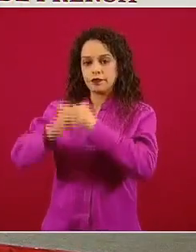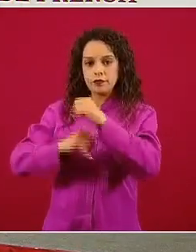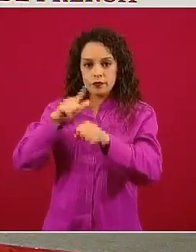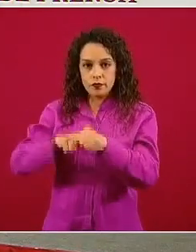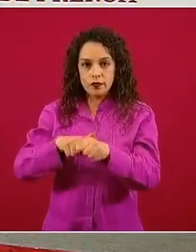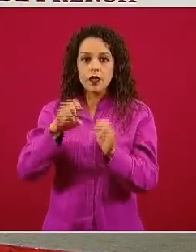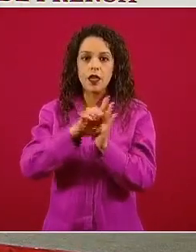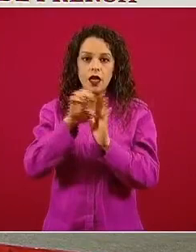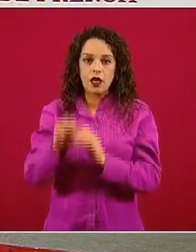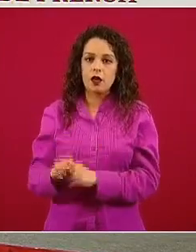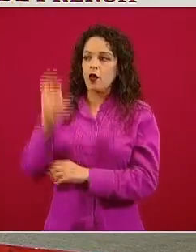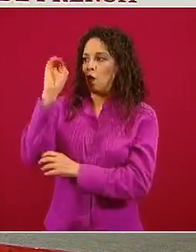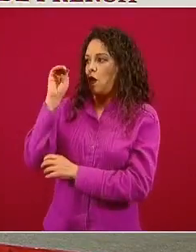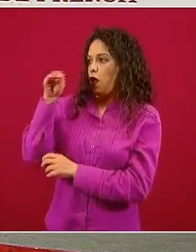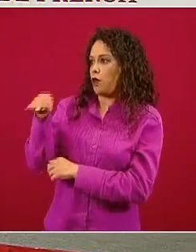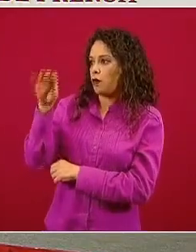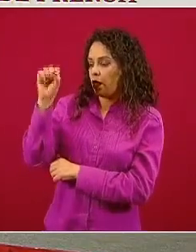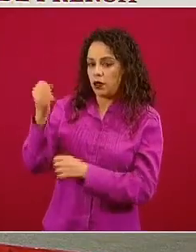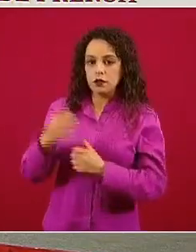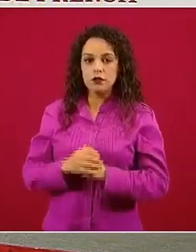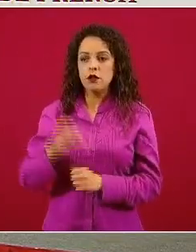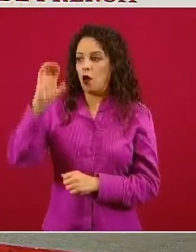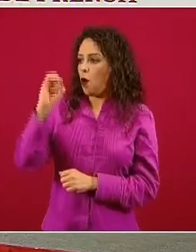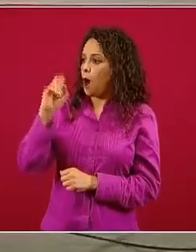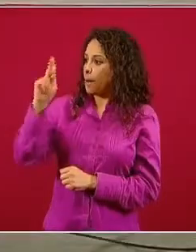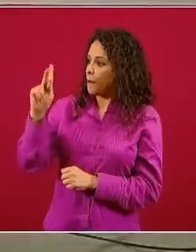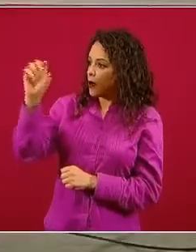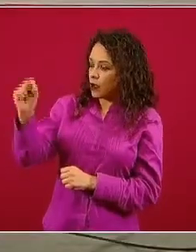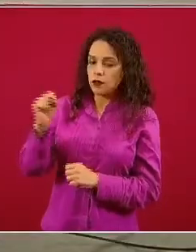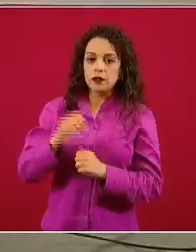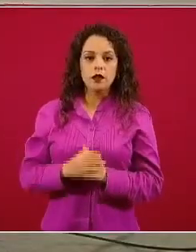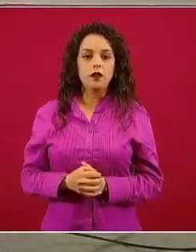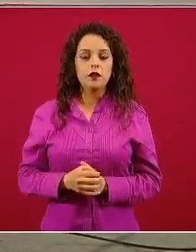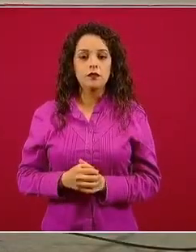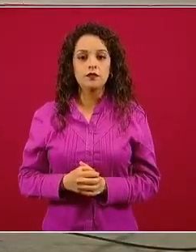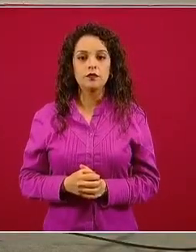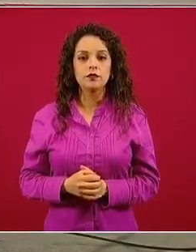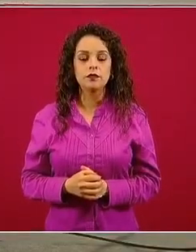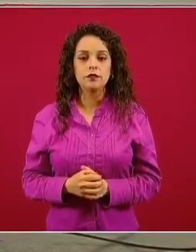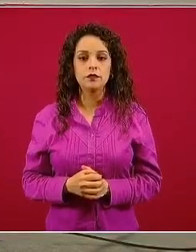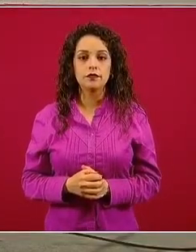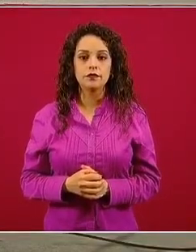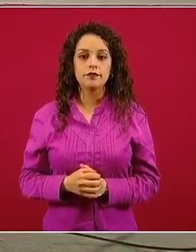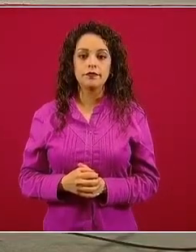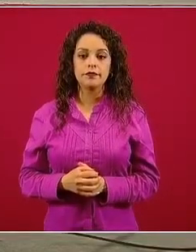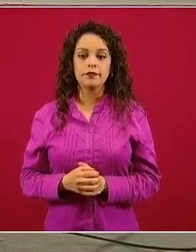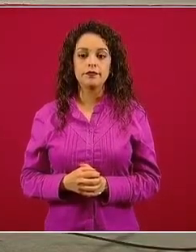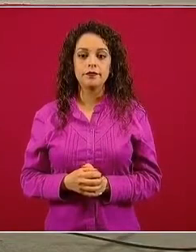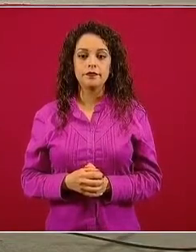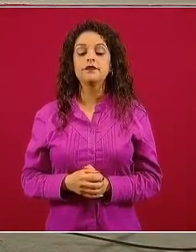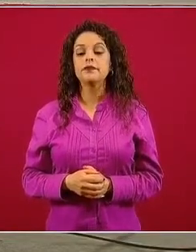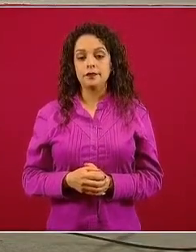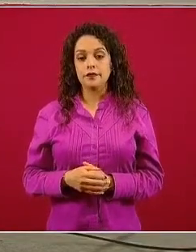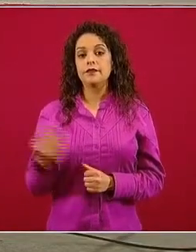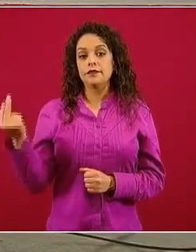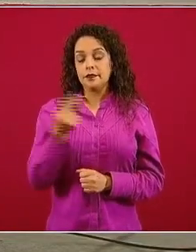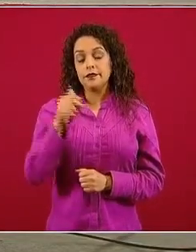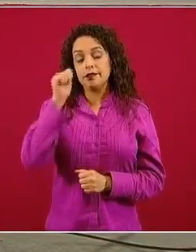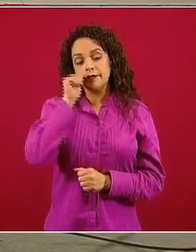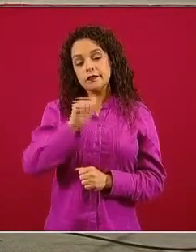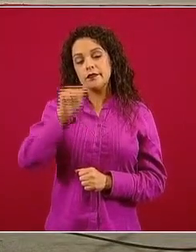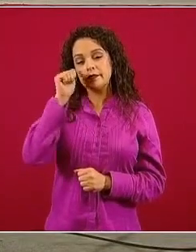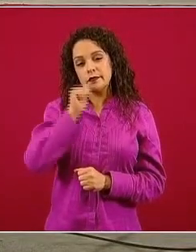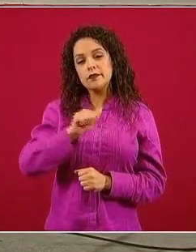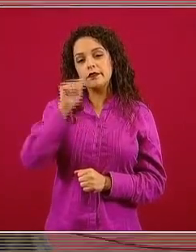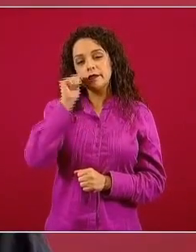de la Salud, su subsidiaria la Organización Panamericana de la Salud, y entonces estemos siempre monitoreando